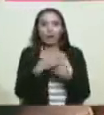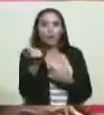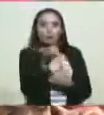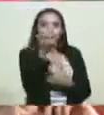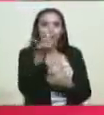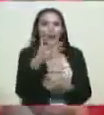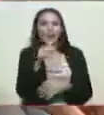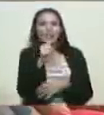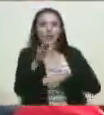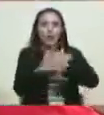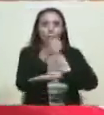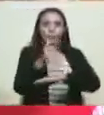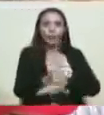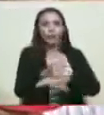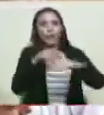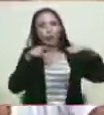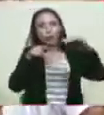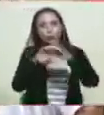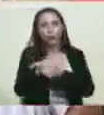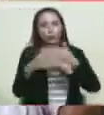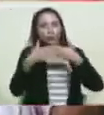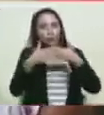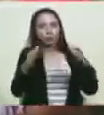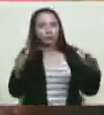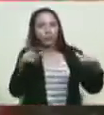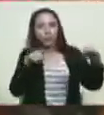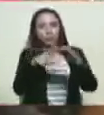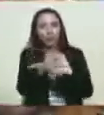Una intervención de puertas abiertas